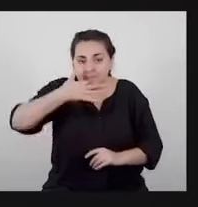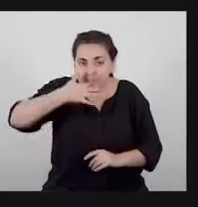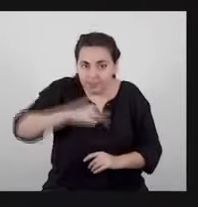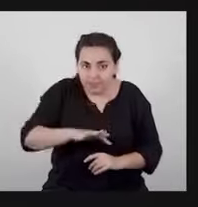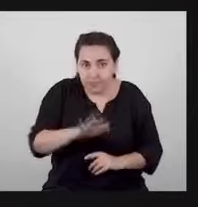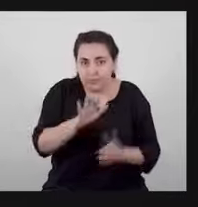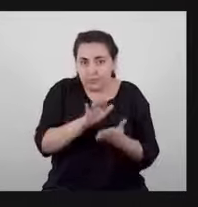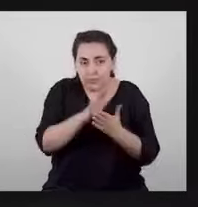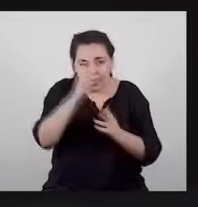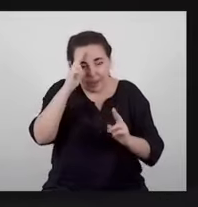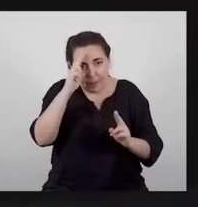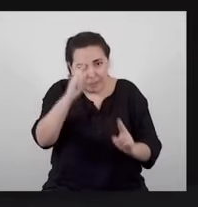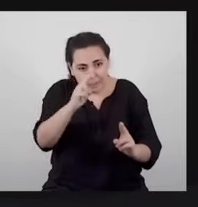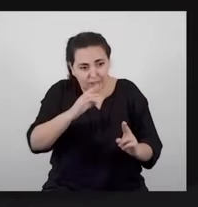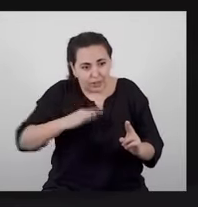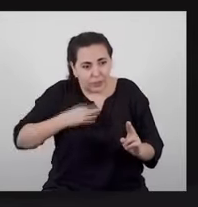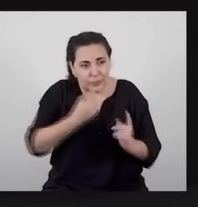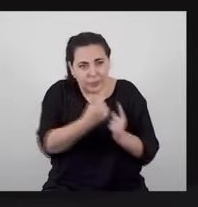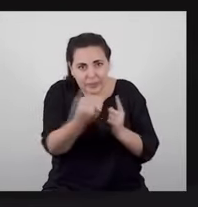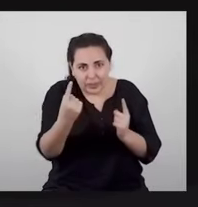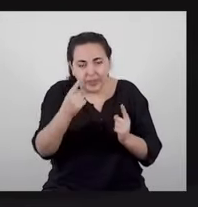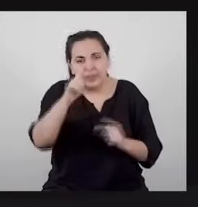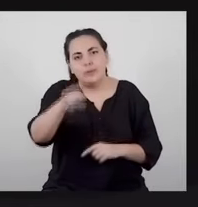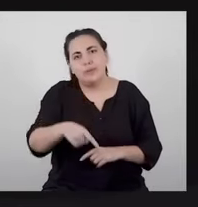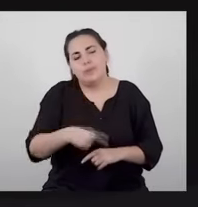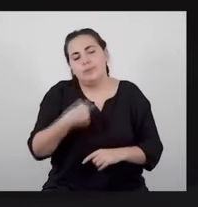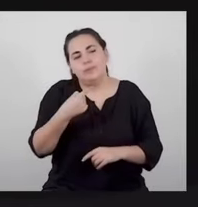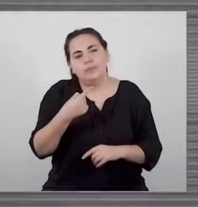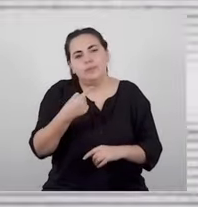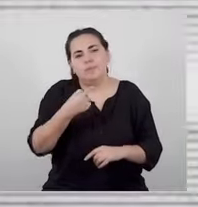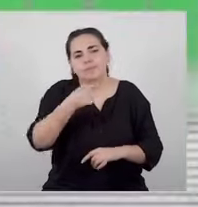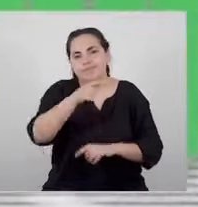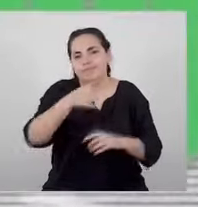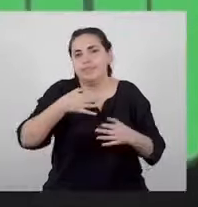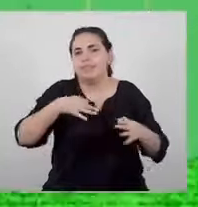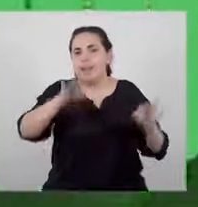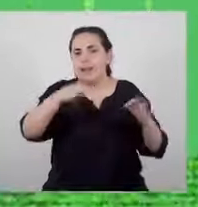evitar estas muertes que son evitables y prevenibles